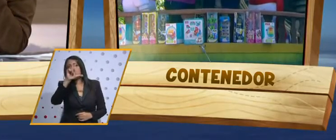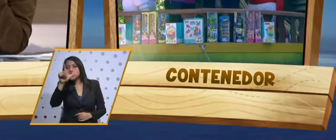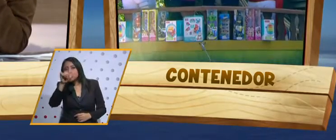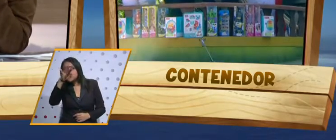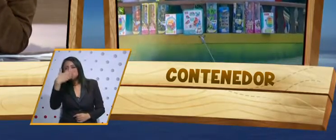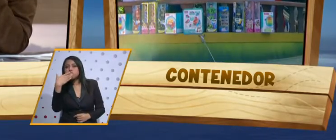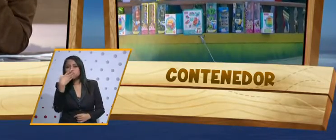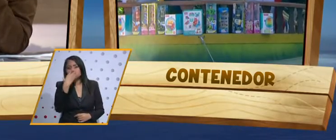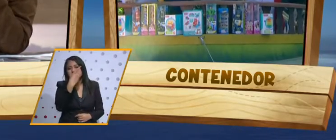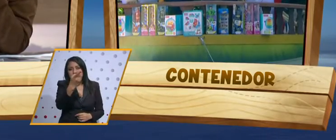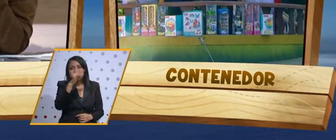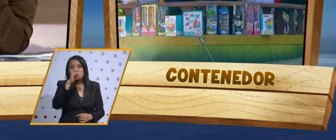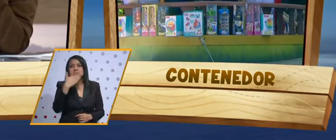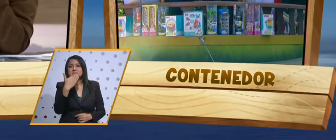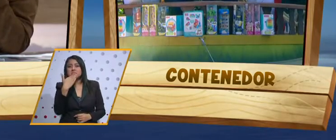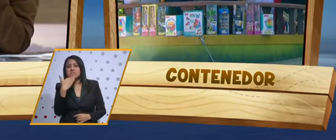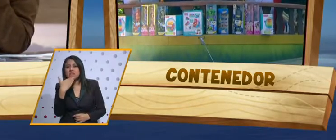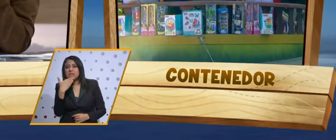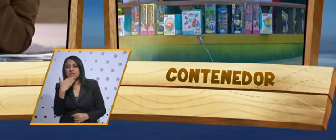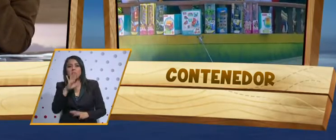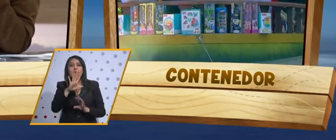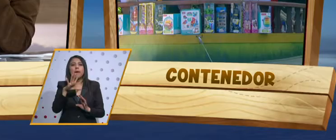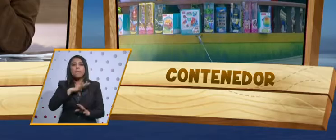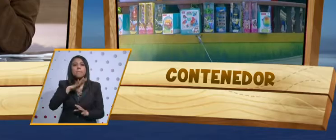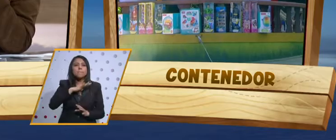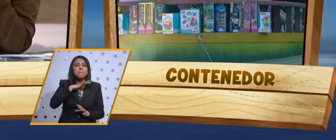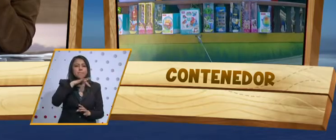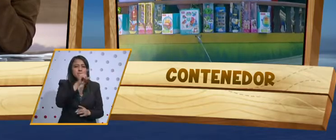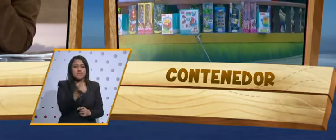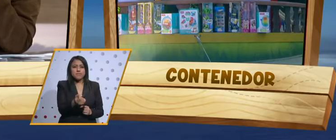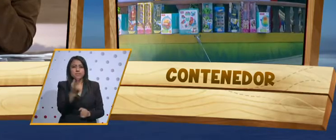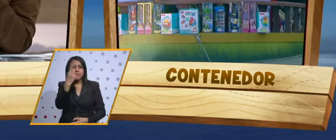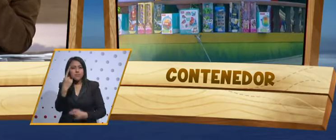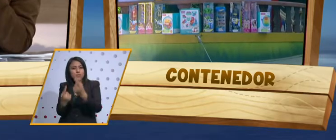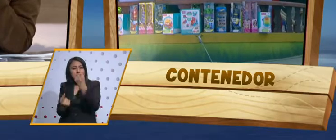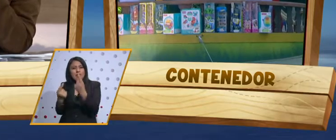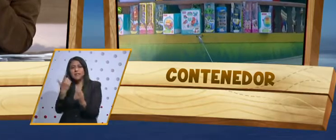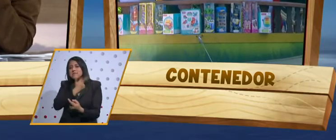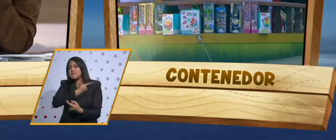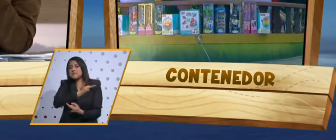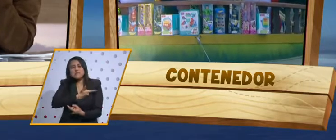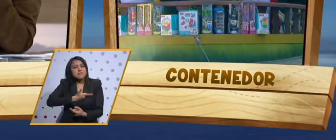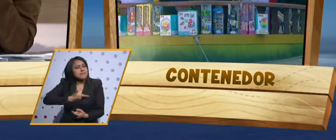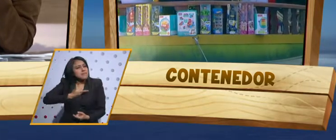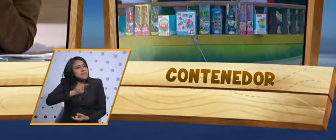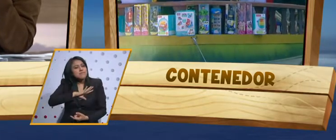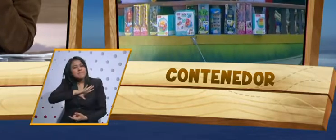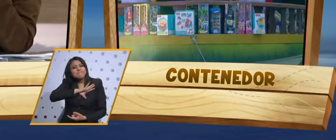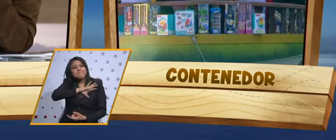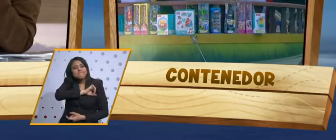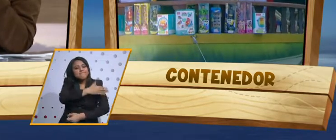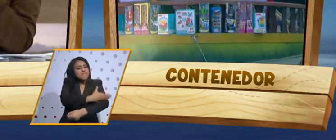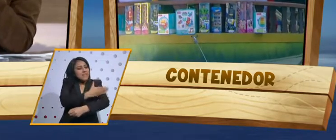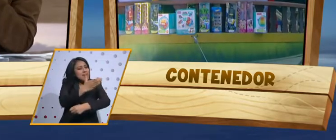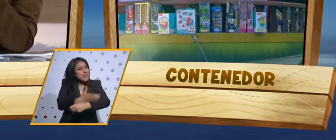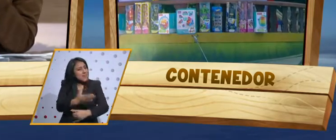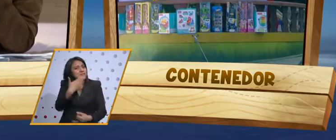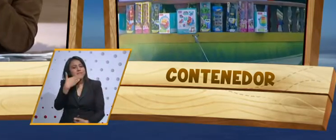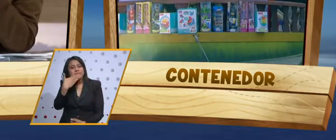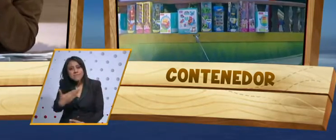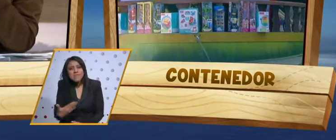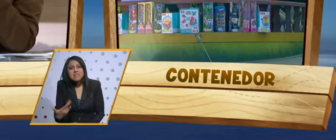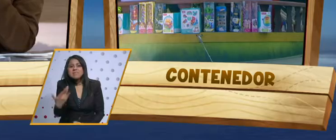Está sacando a la luz una cuestión que ellos tienen. Aman lo que hacen, son buenos compañeros, se llevan